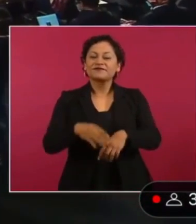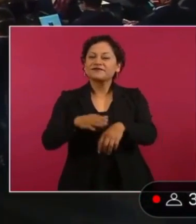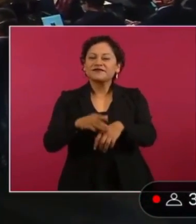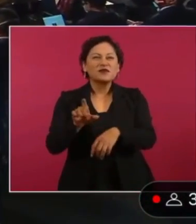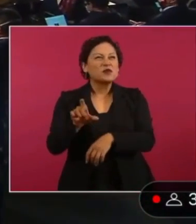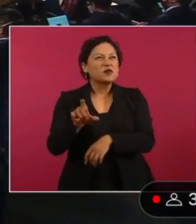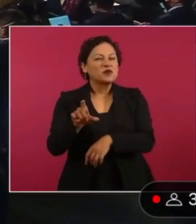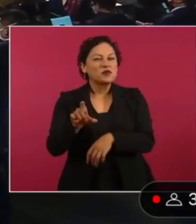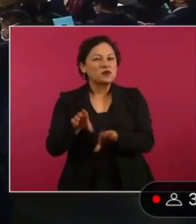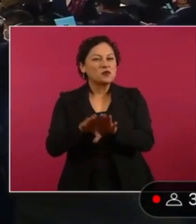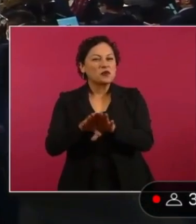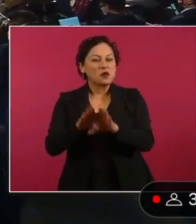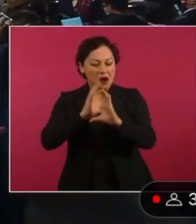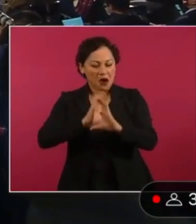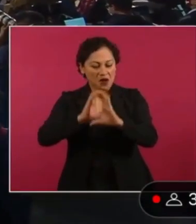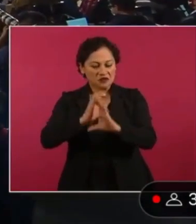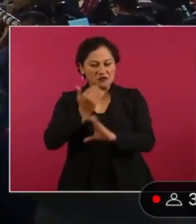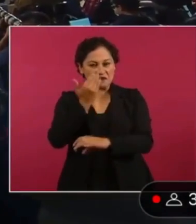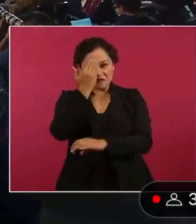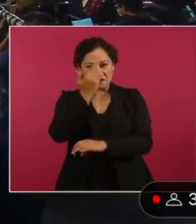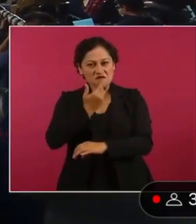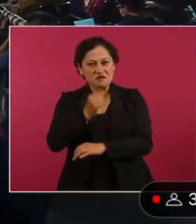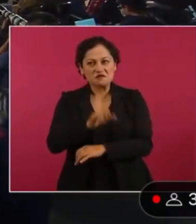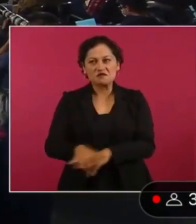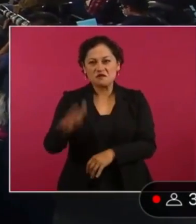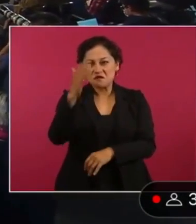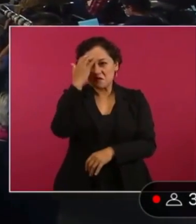canción famosa que aplica